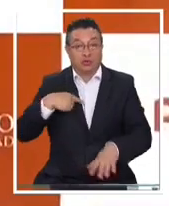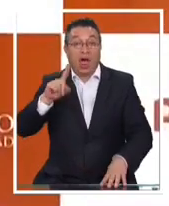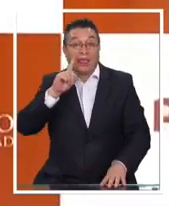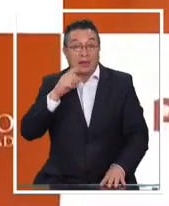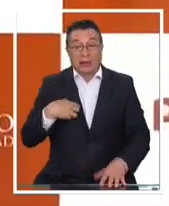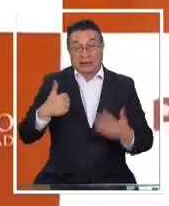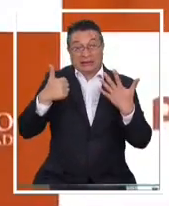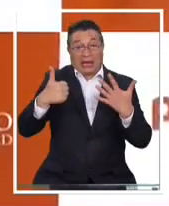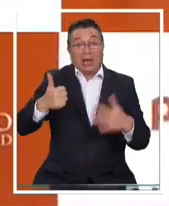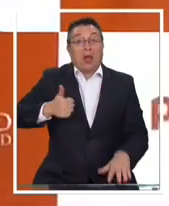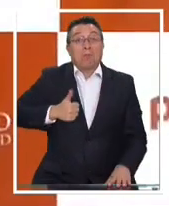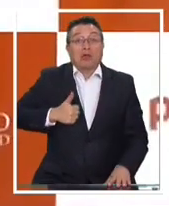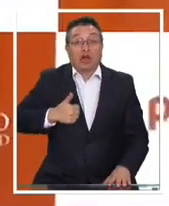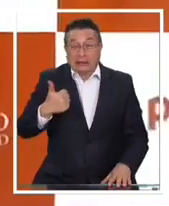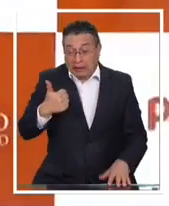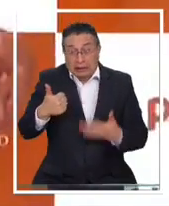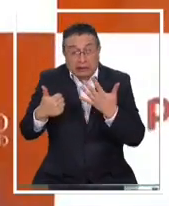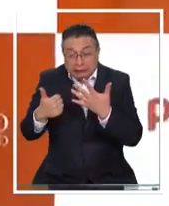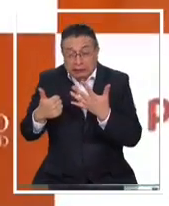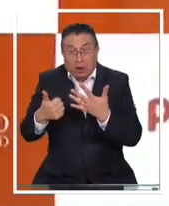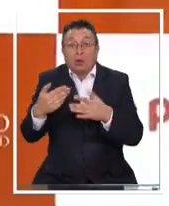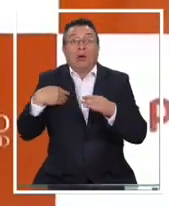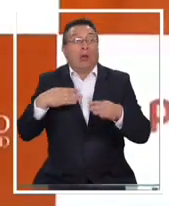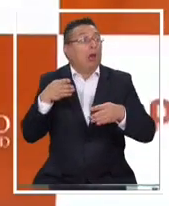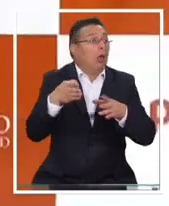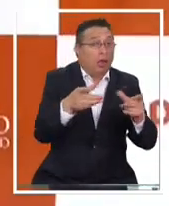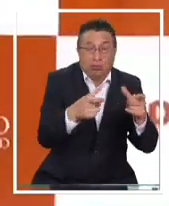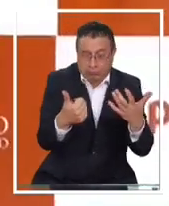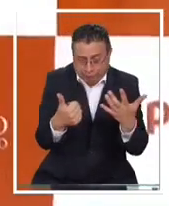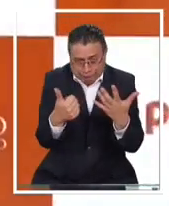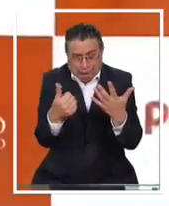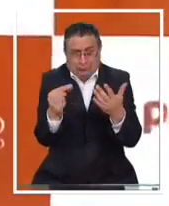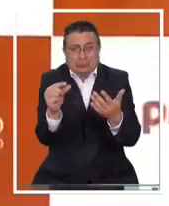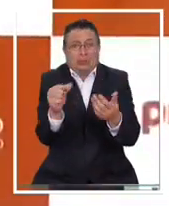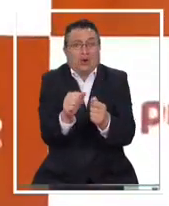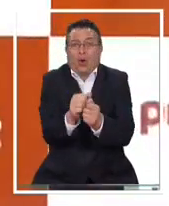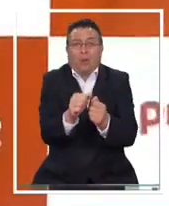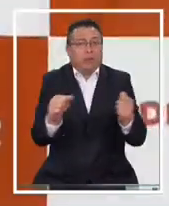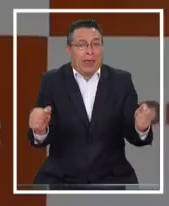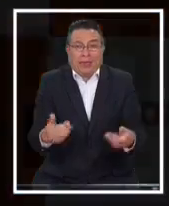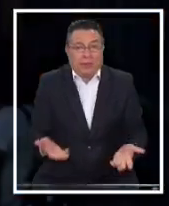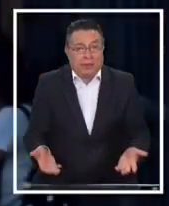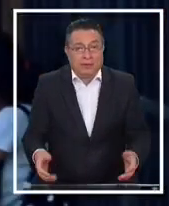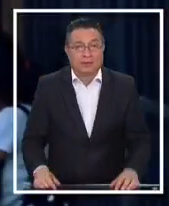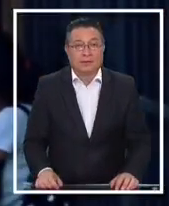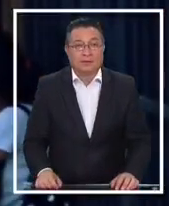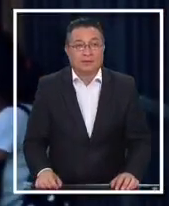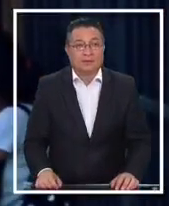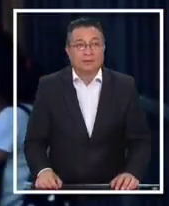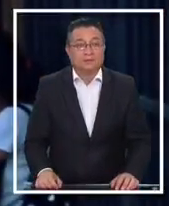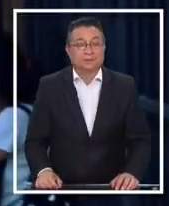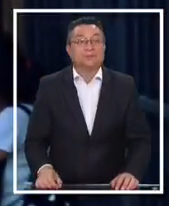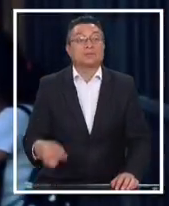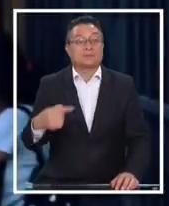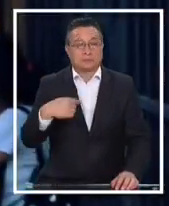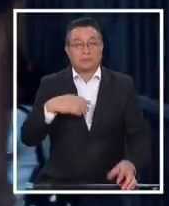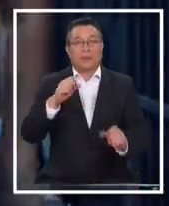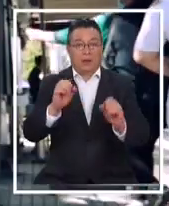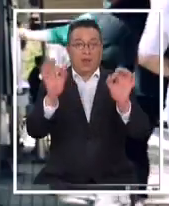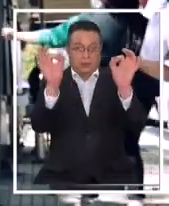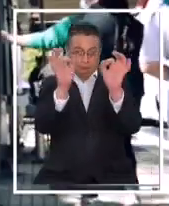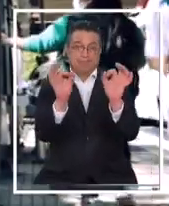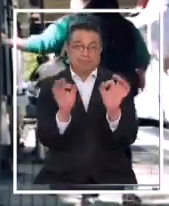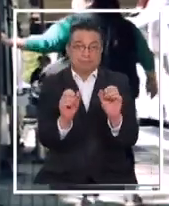para 100.000 habitantes. No podemos estar en cada esquina tratando de disminuir la movilidad. Aunque puede haber